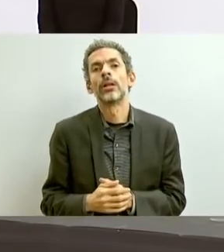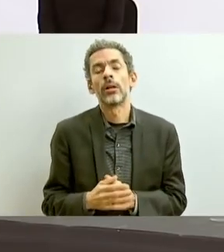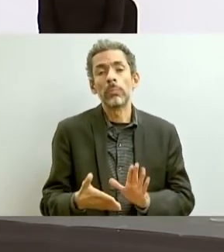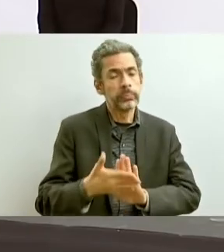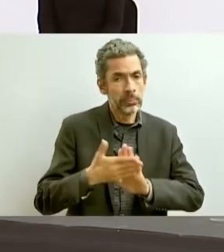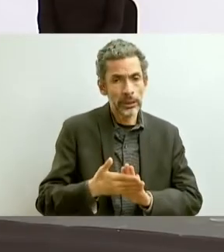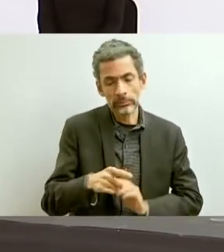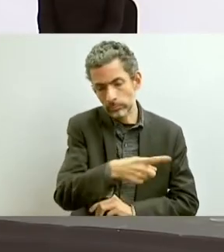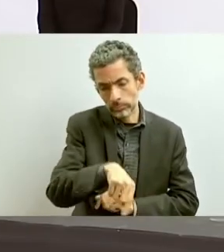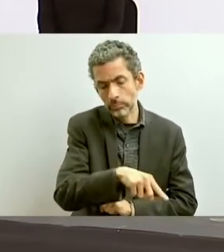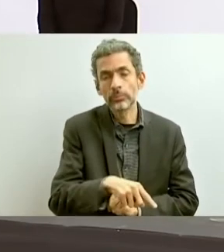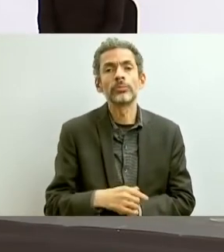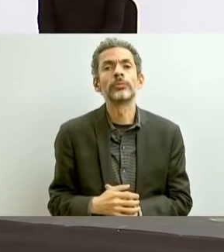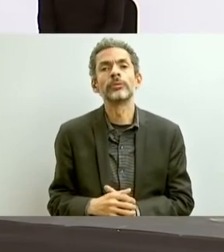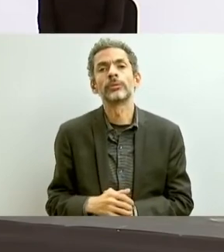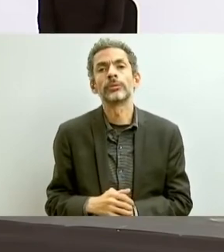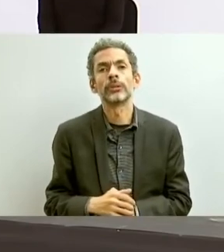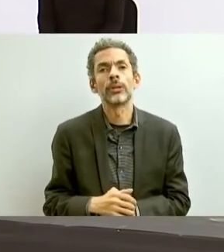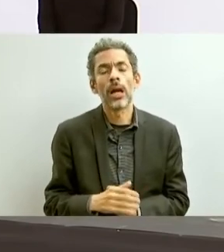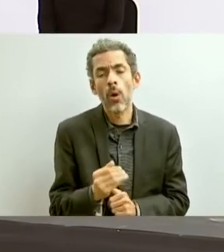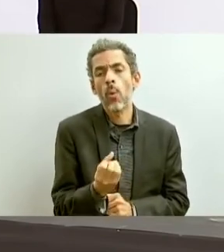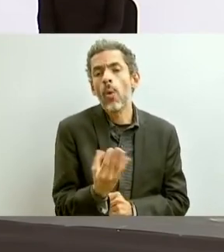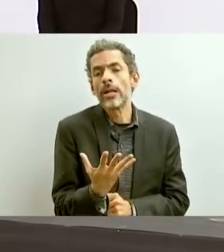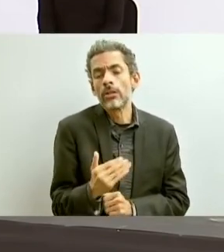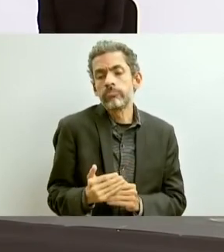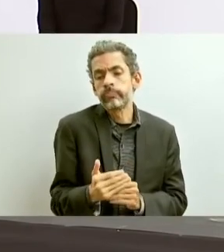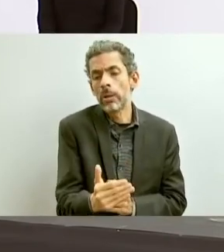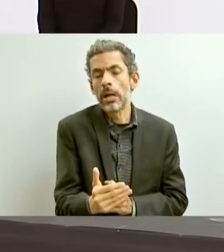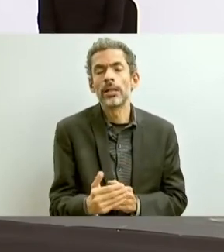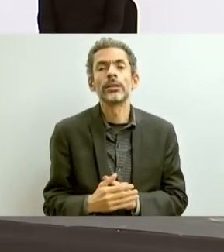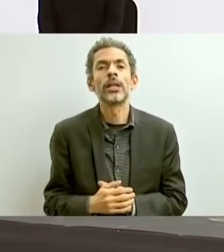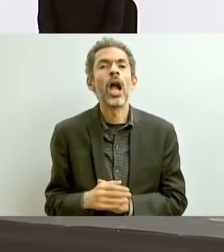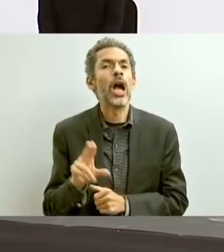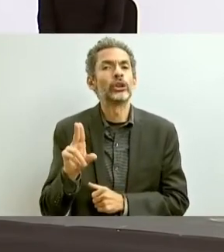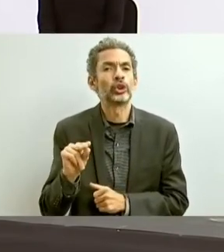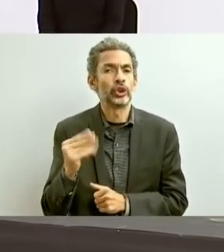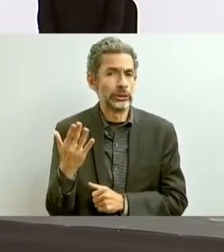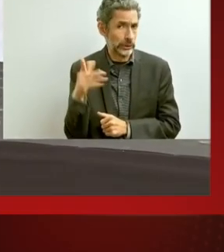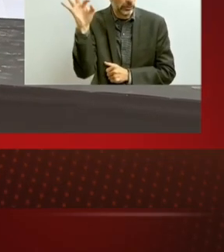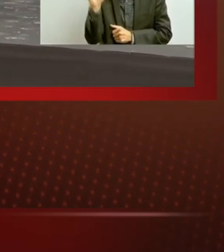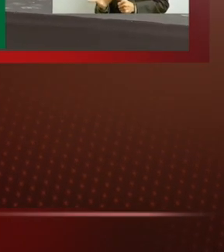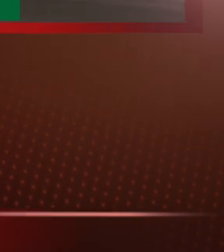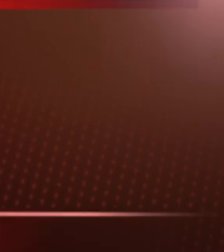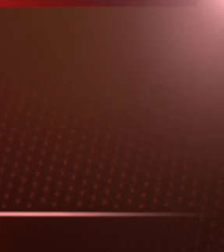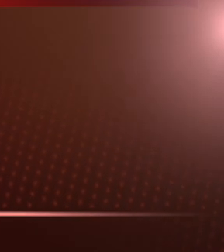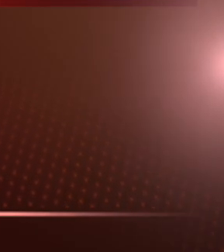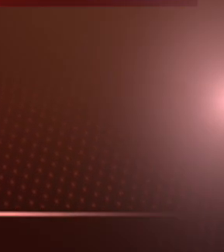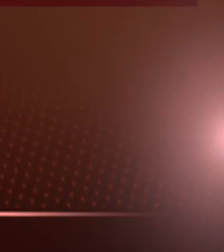obra civil lleva un avance del 85%.